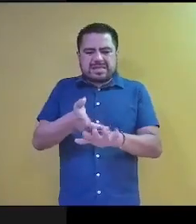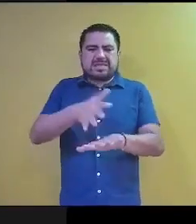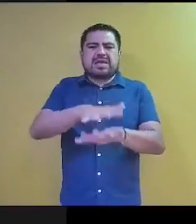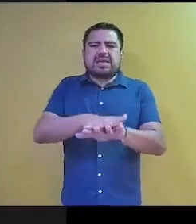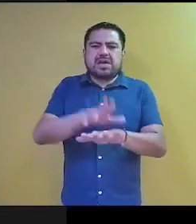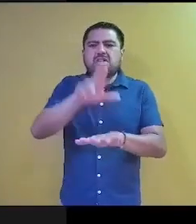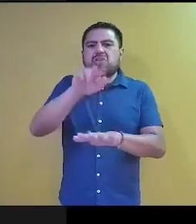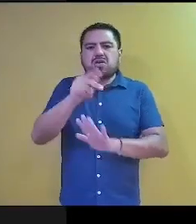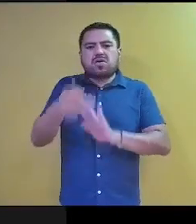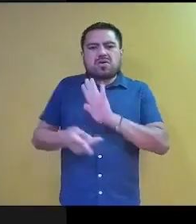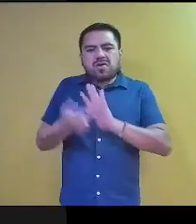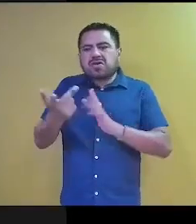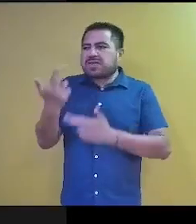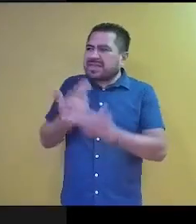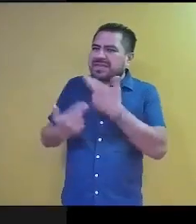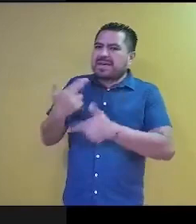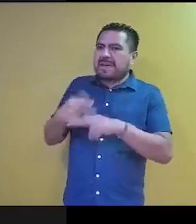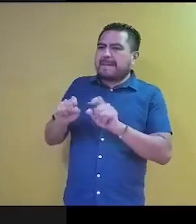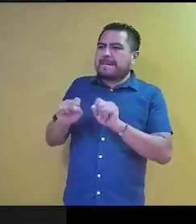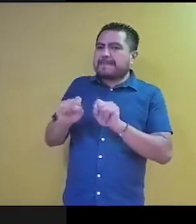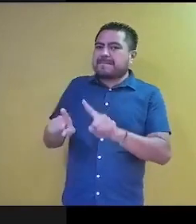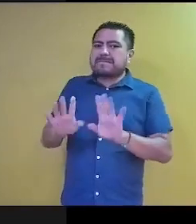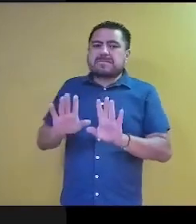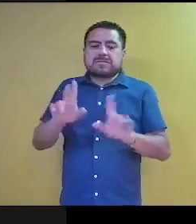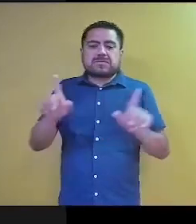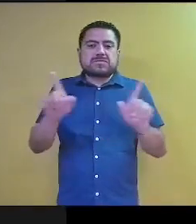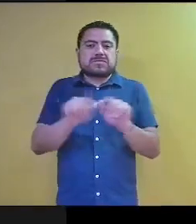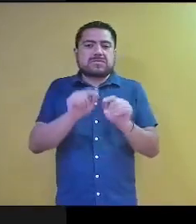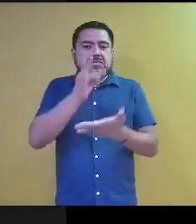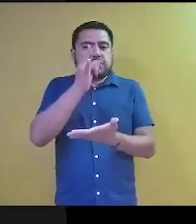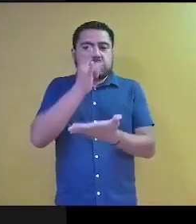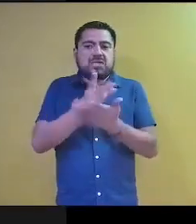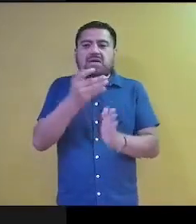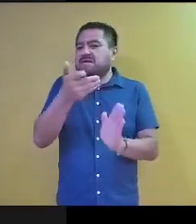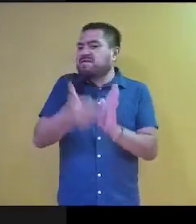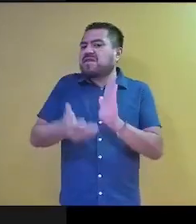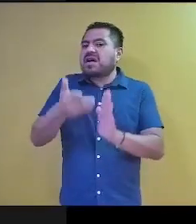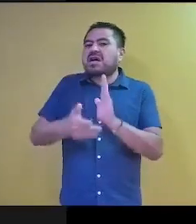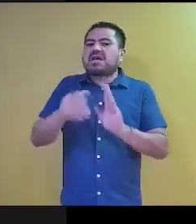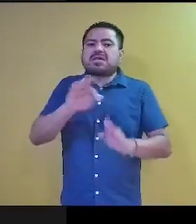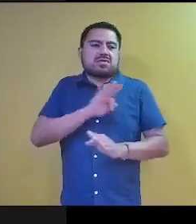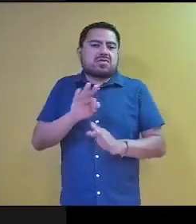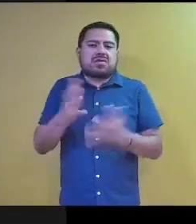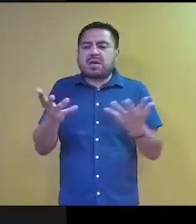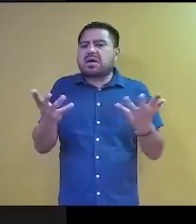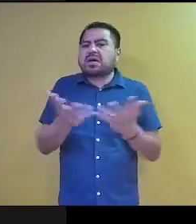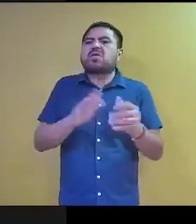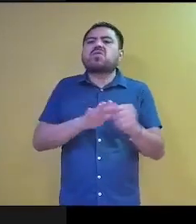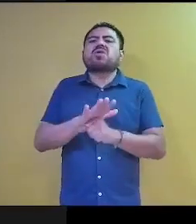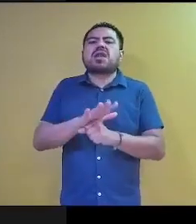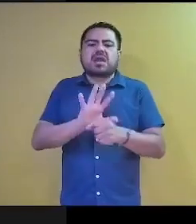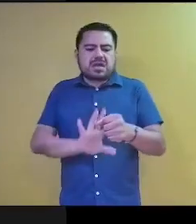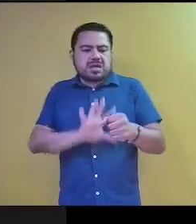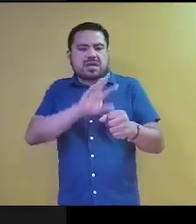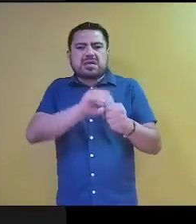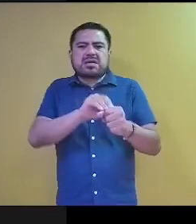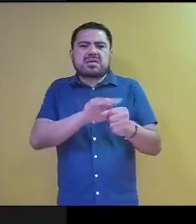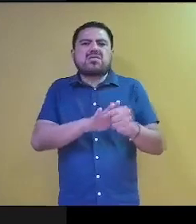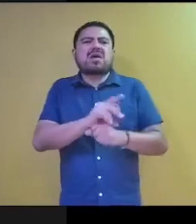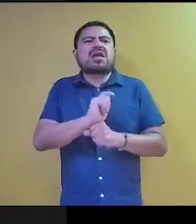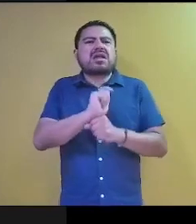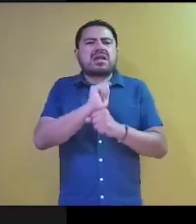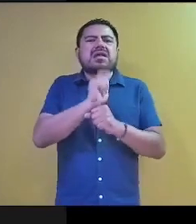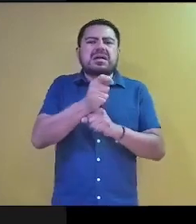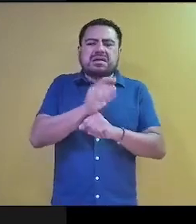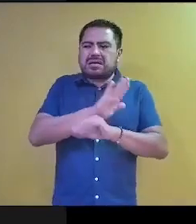no repetición, porque lo único que nos faltaría hacer, incluir sería precisamente